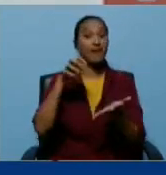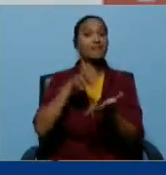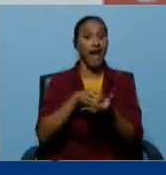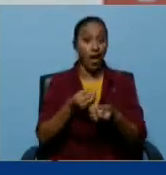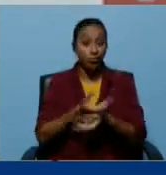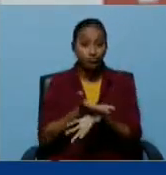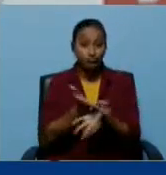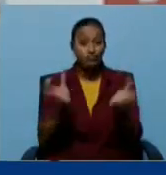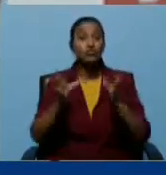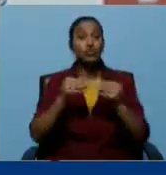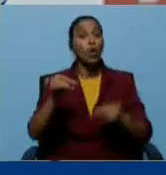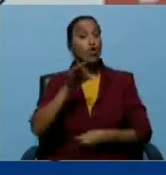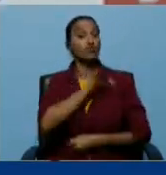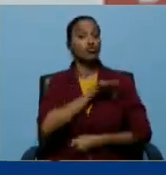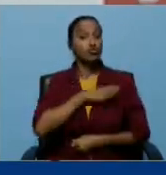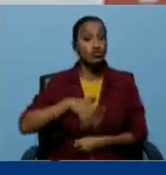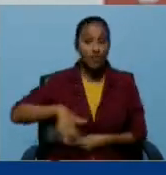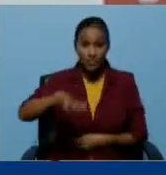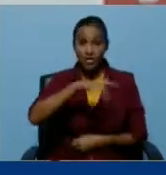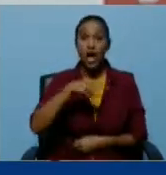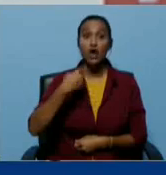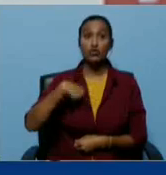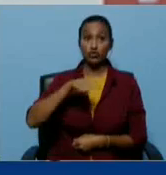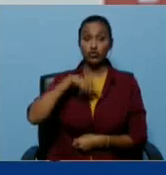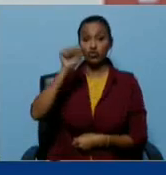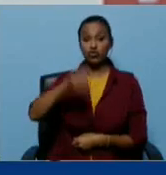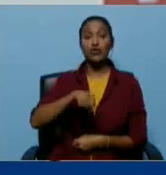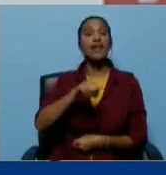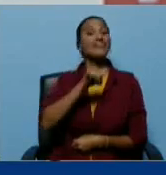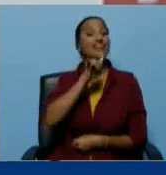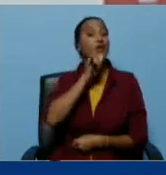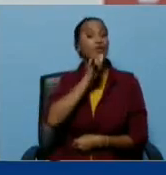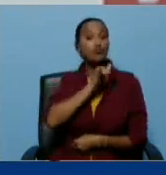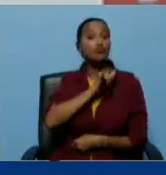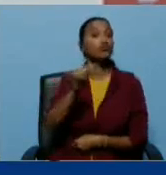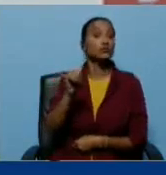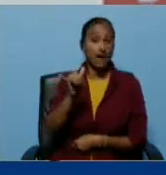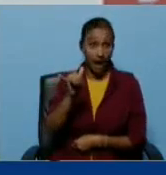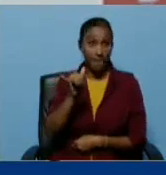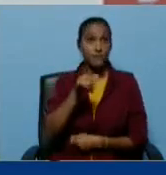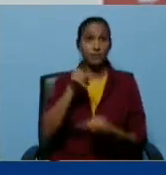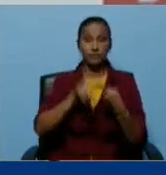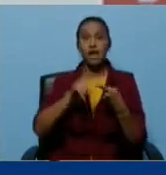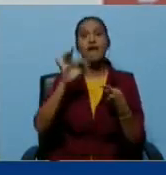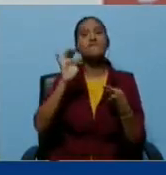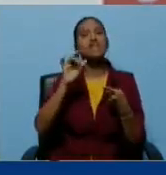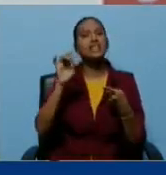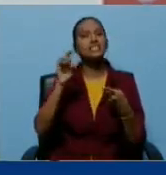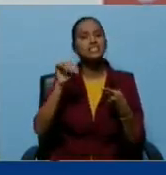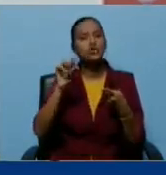Lo denunciamos, Francisco Ameliás, Pedro Carreño,